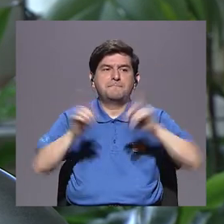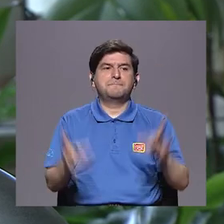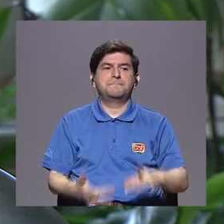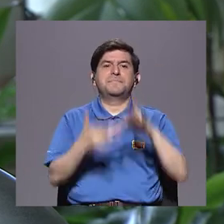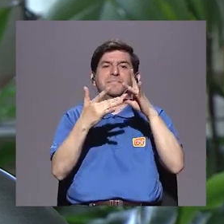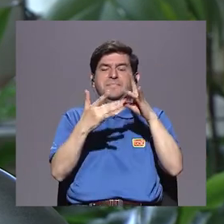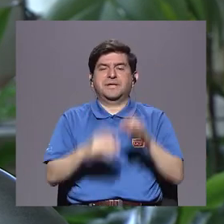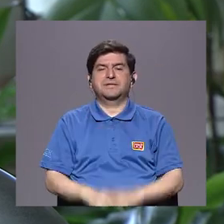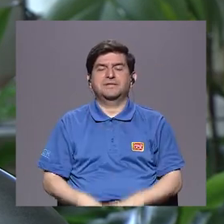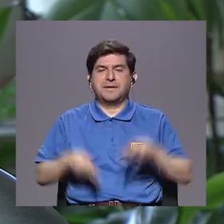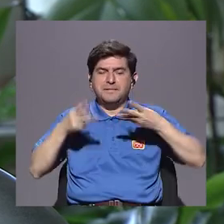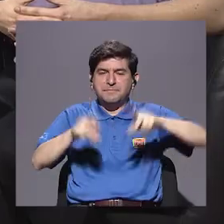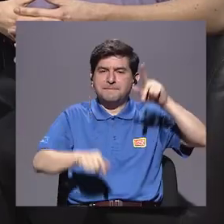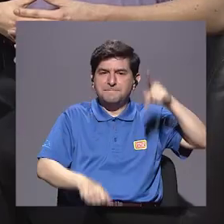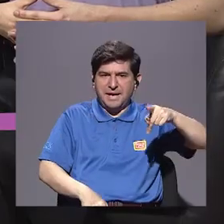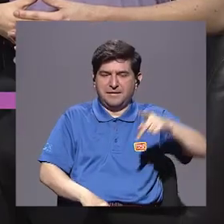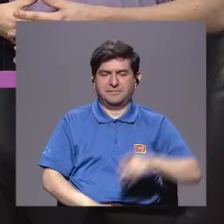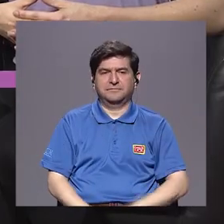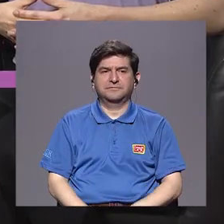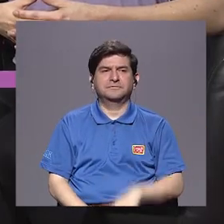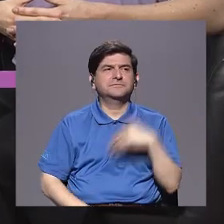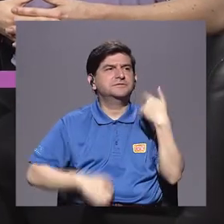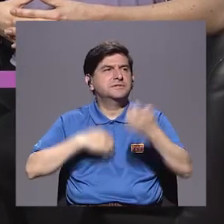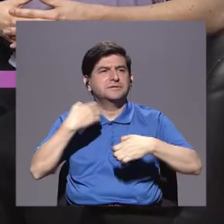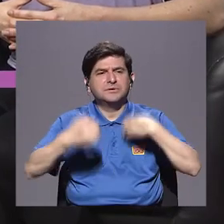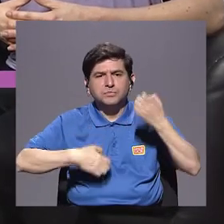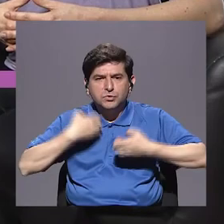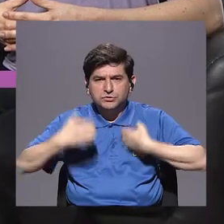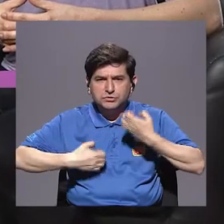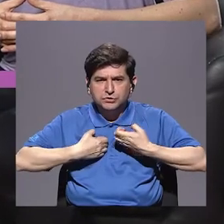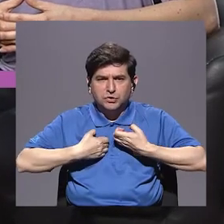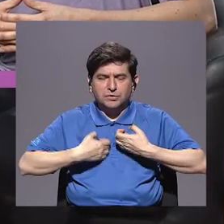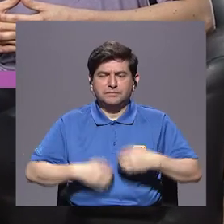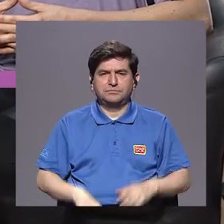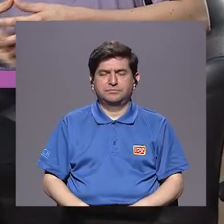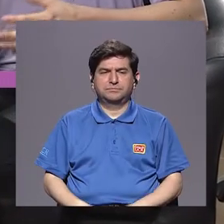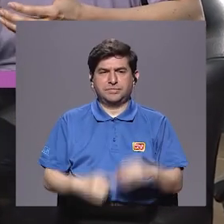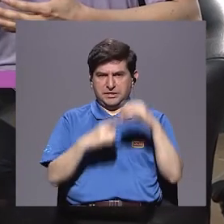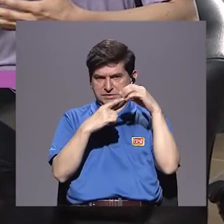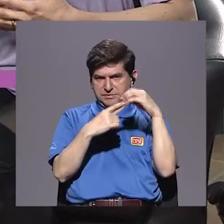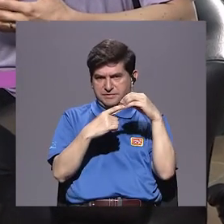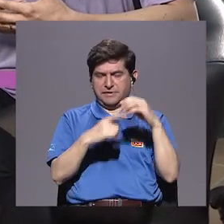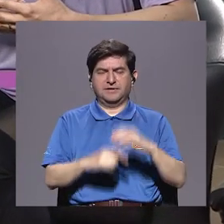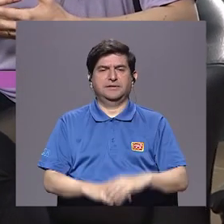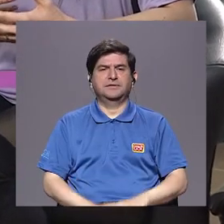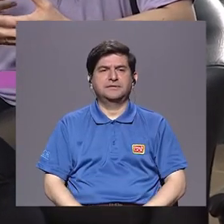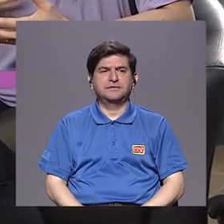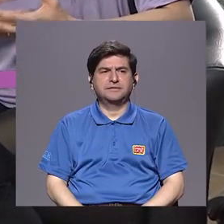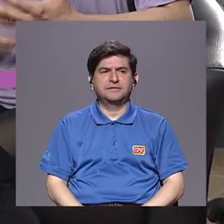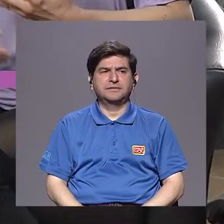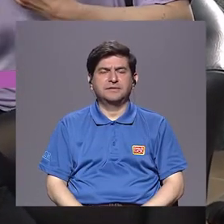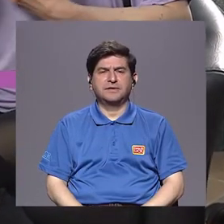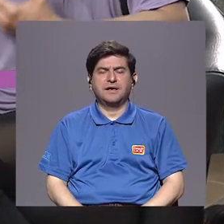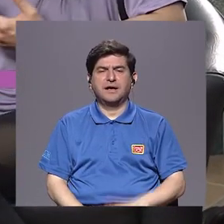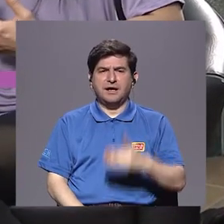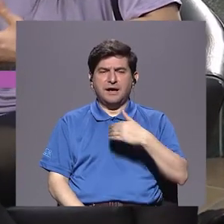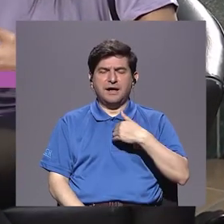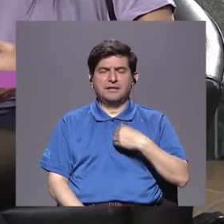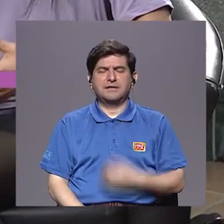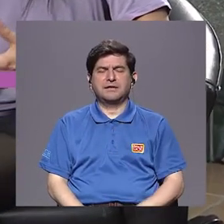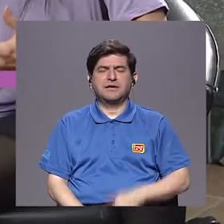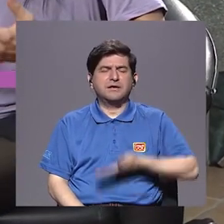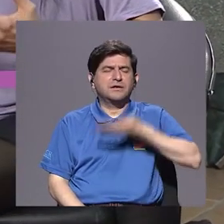sobre todo del Pilates. Ok, emocionalmente, bueno, al que haya una